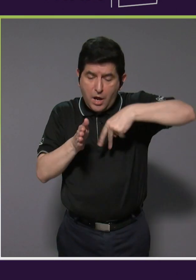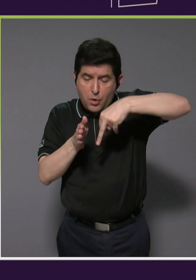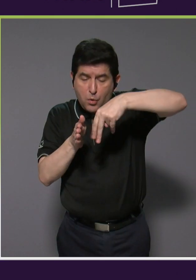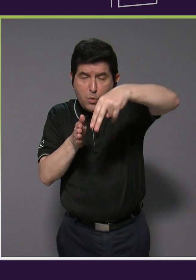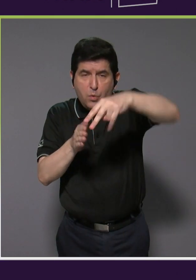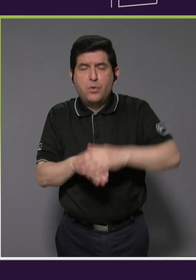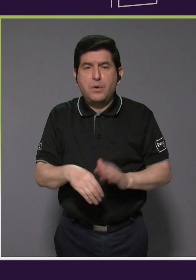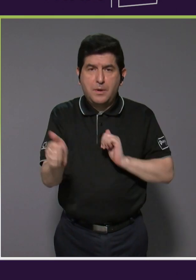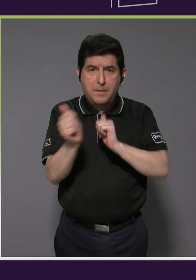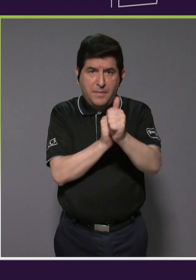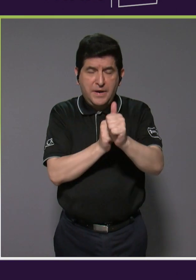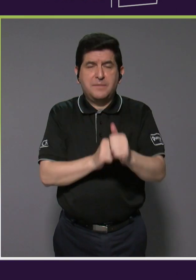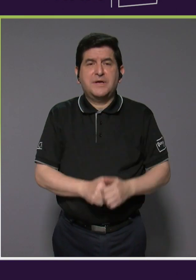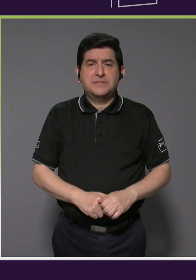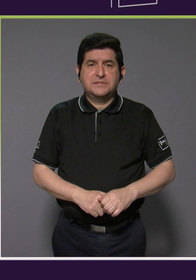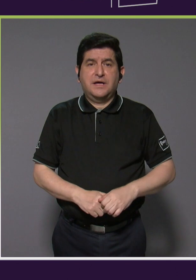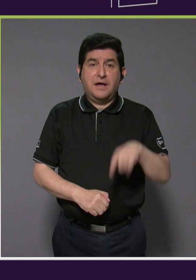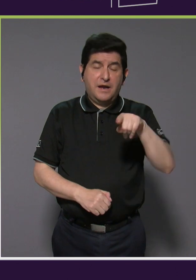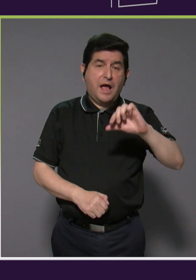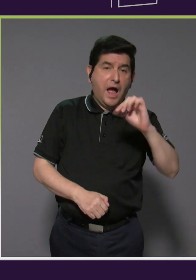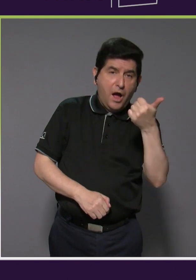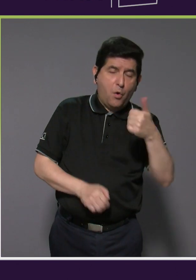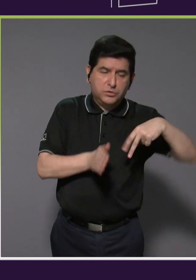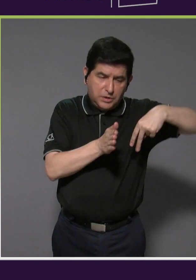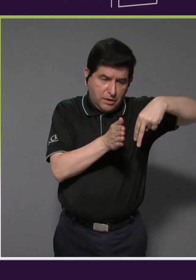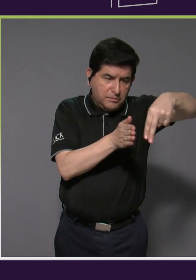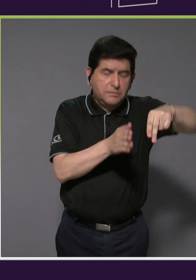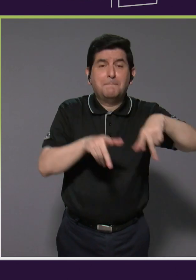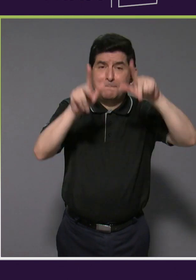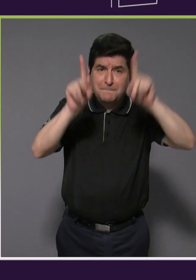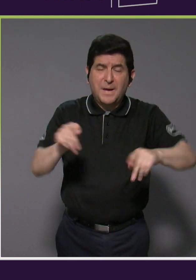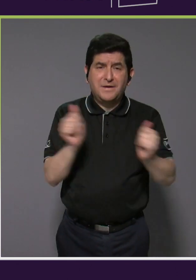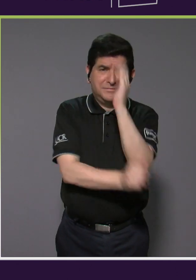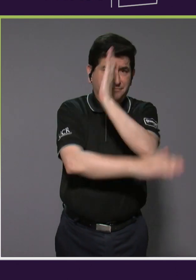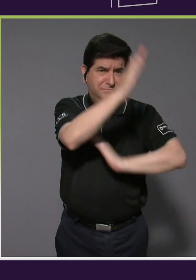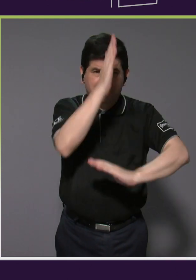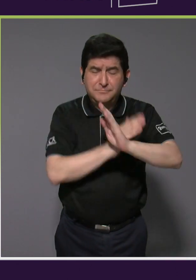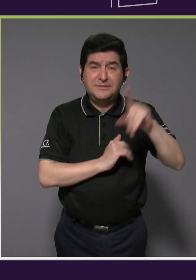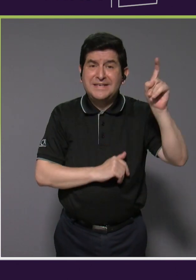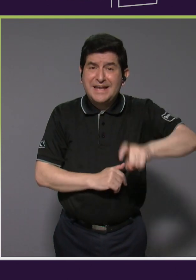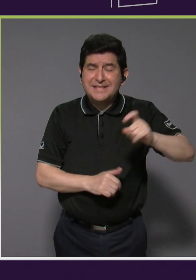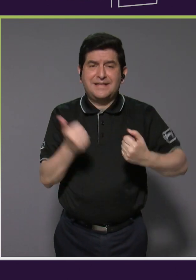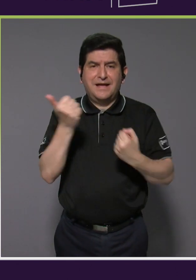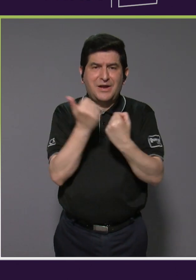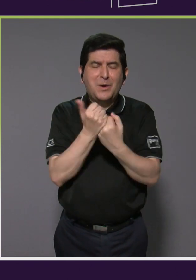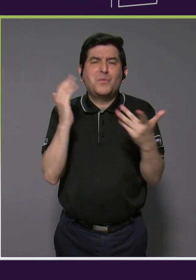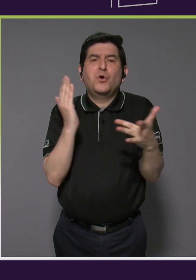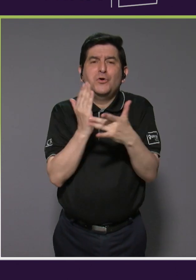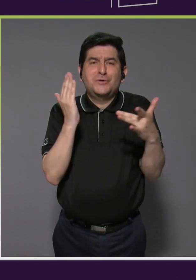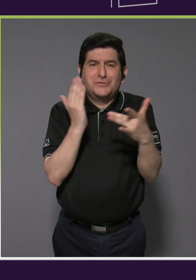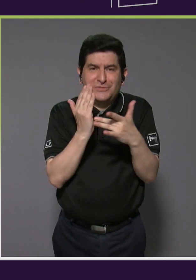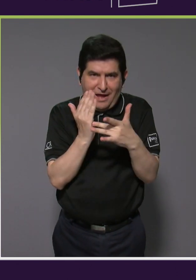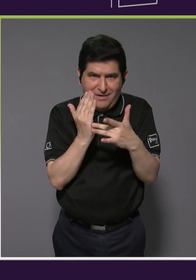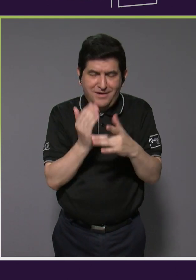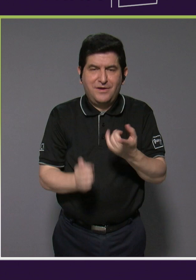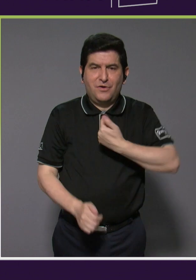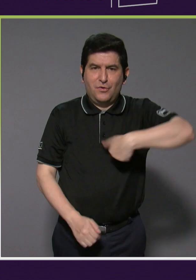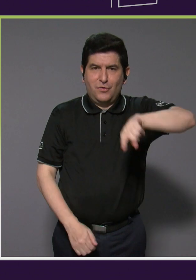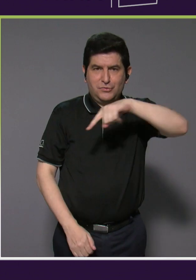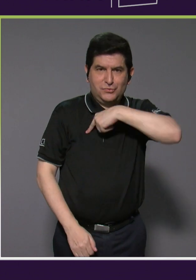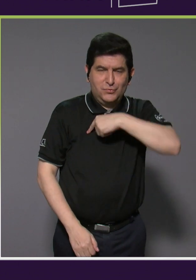para cruzar una calle, ¿verdad? Las personas con discapacidad requerimos de apoyos técnicos para